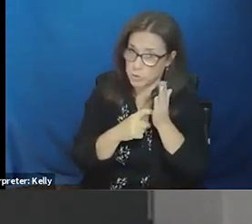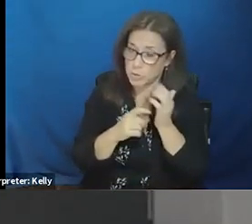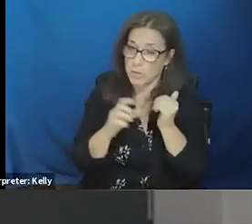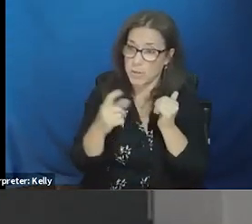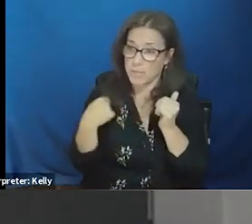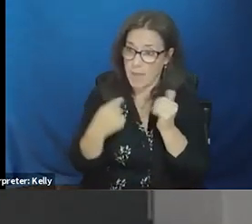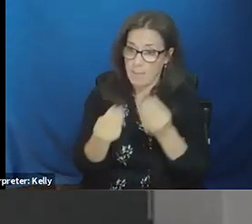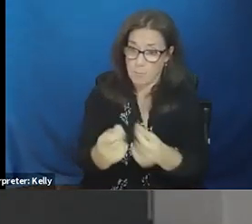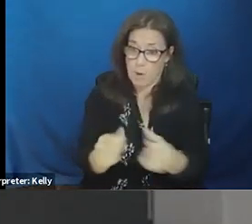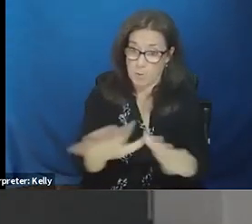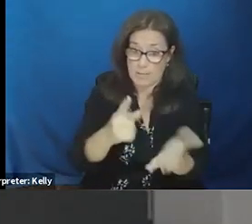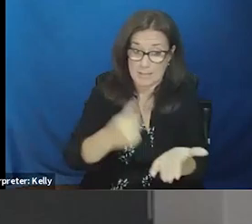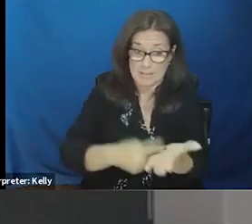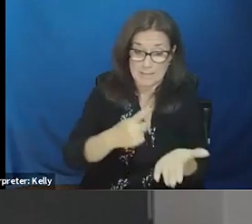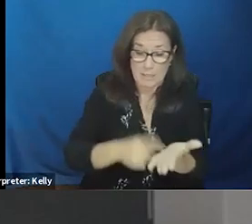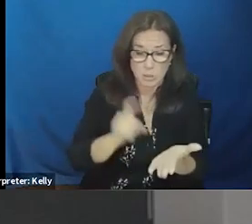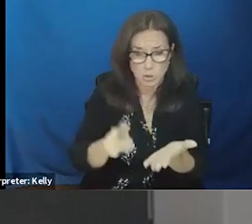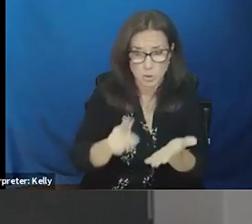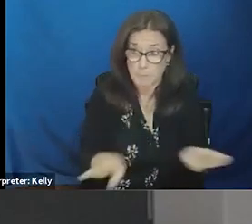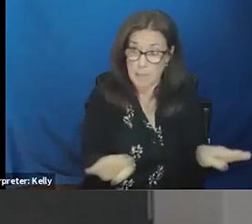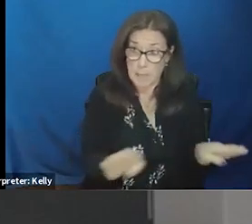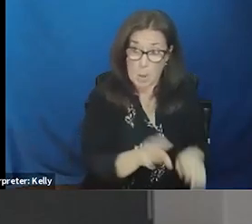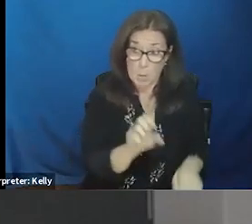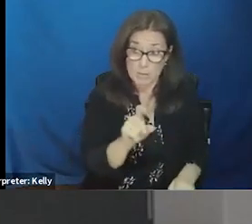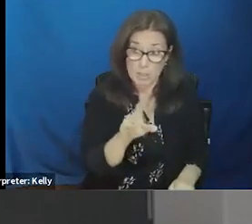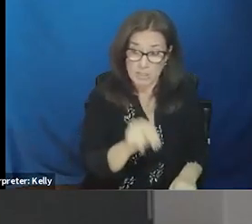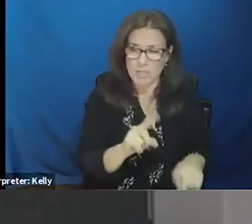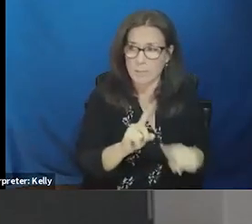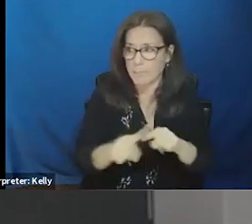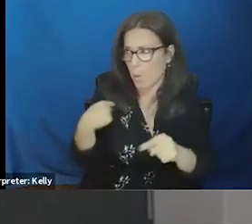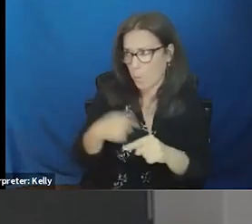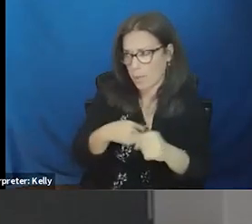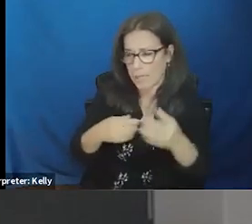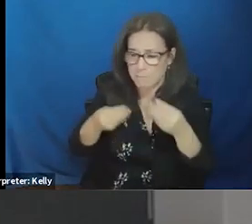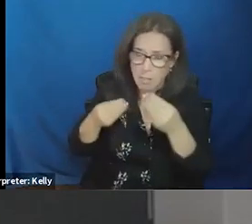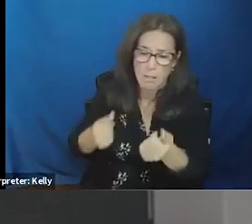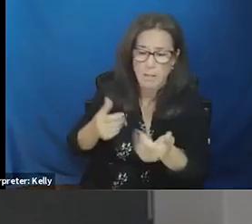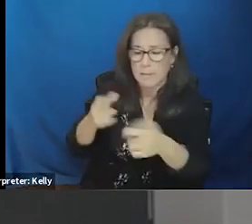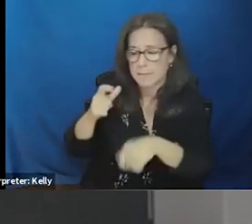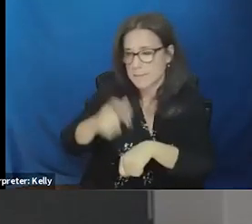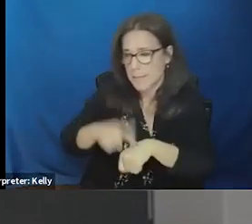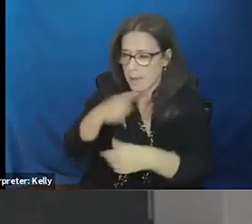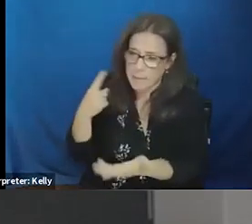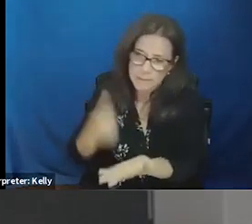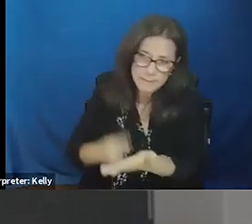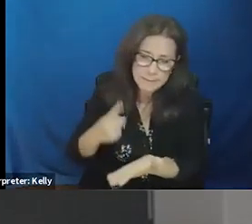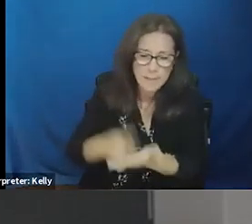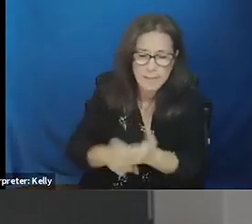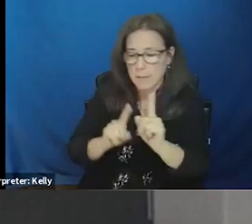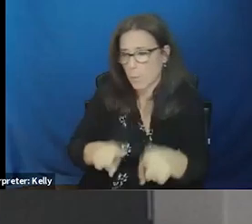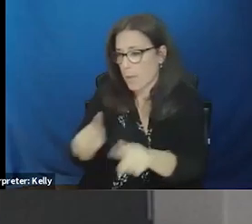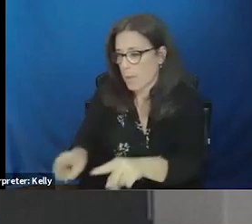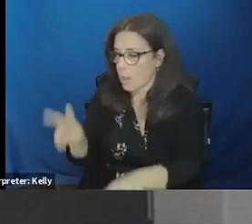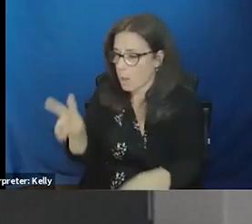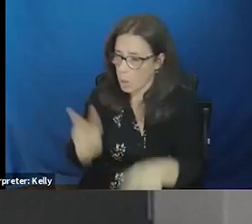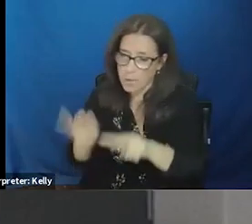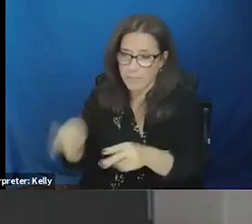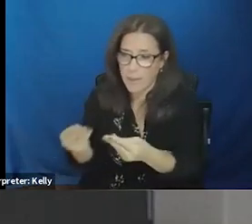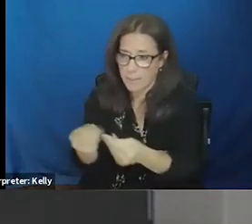dicta que las negociaciones en la propiedad debe hacerse en la sesión cerrada hemos tenido pasado mucho tiempo